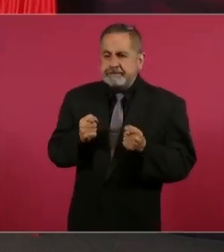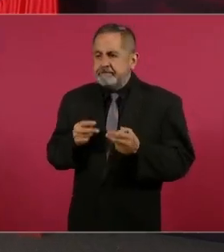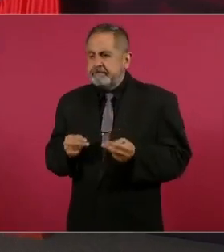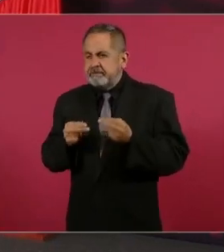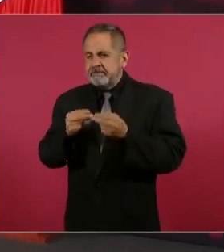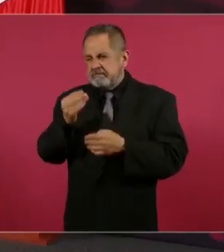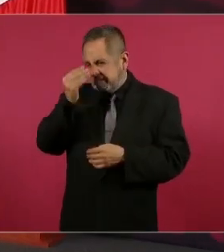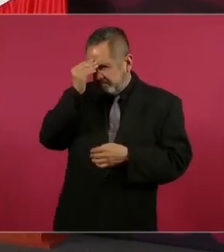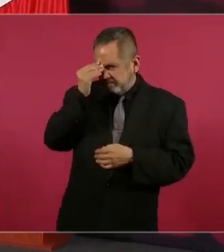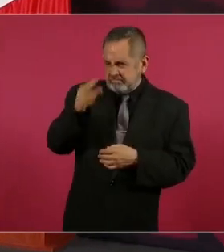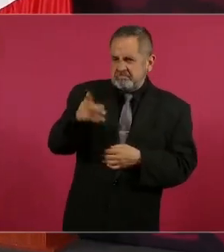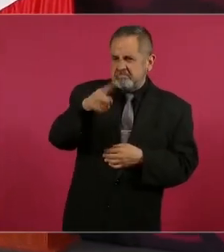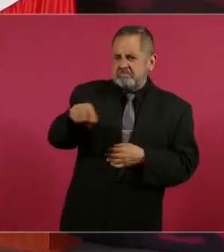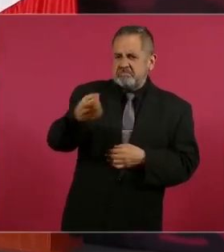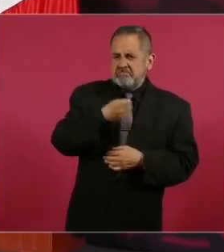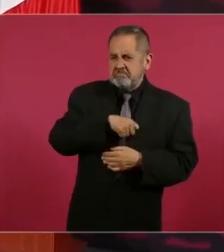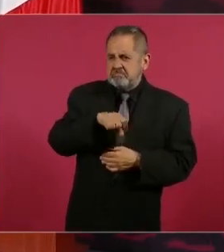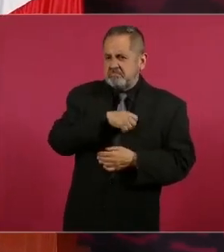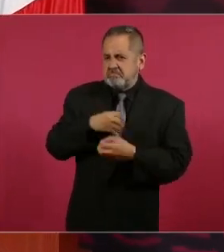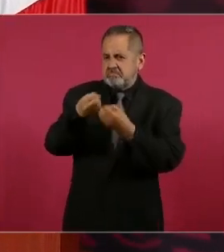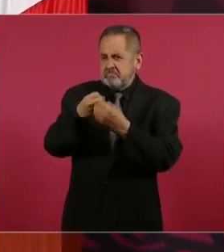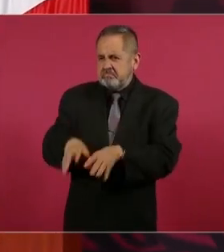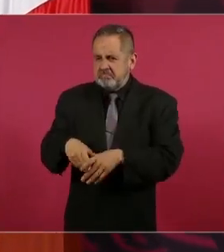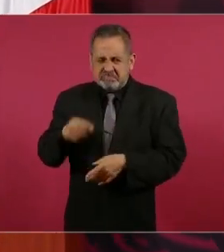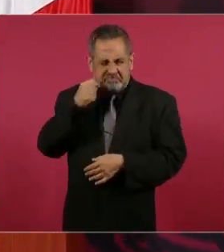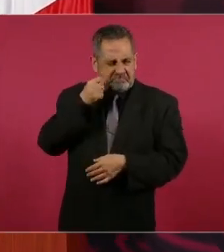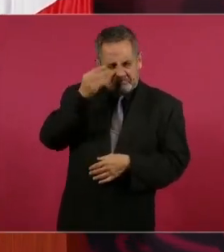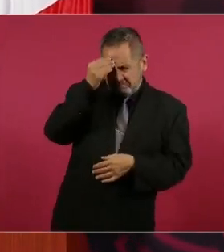a costa de la salud del pueblo.